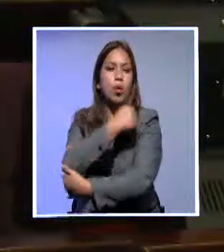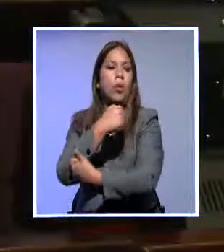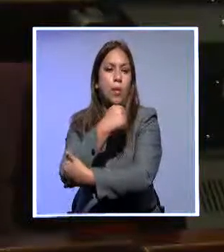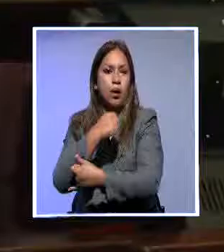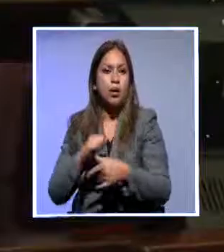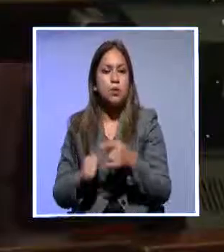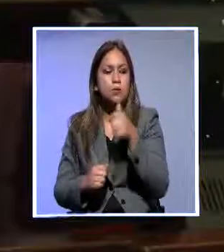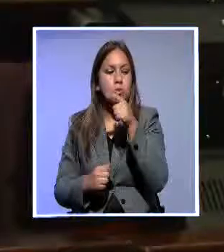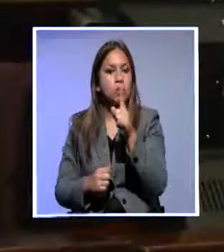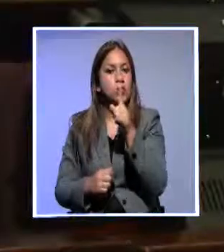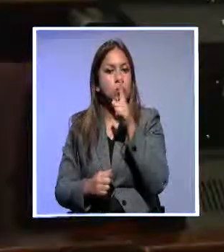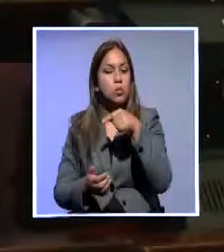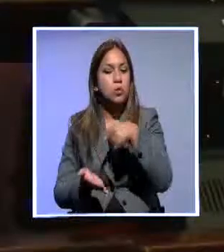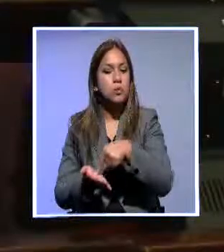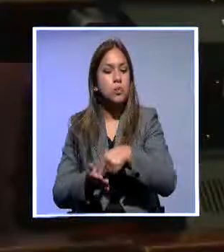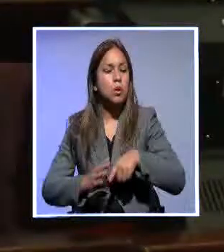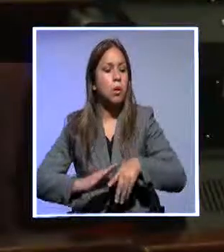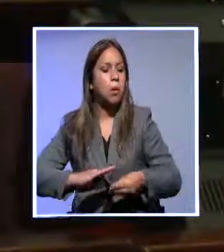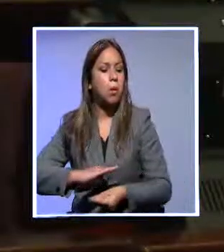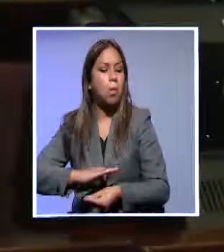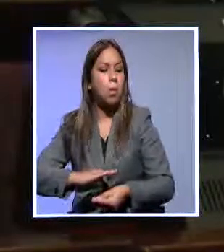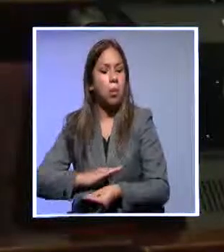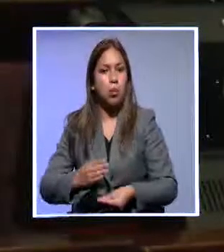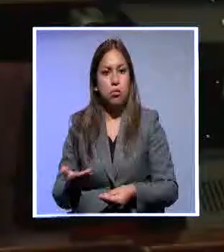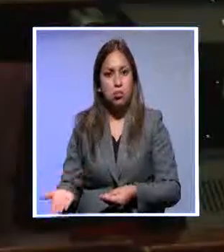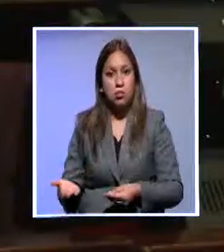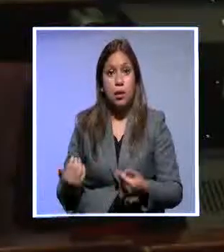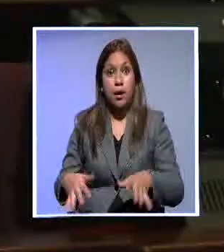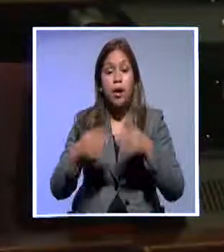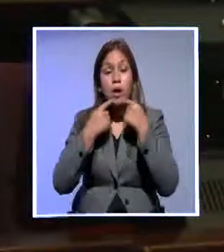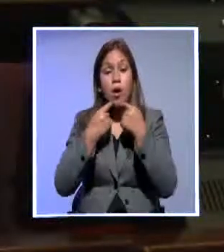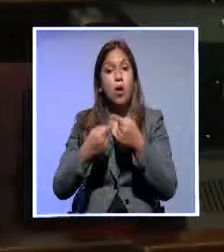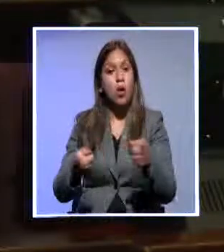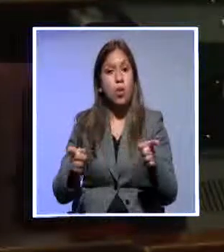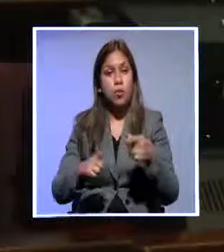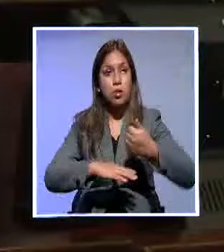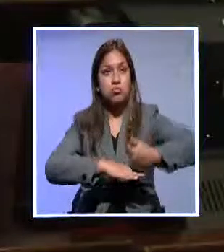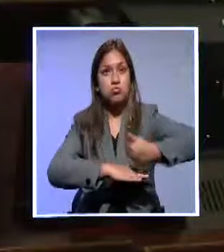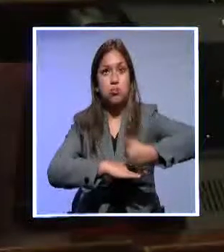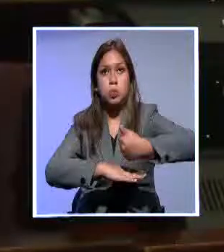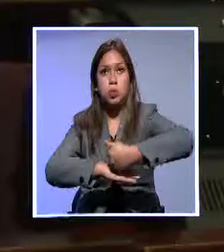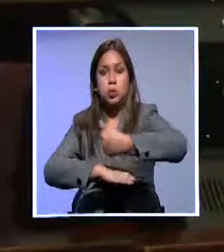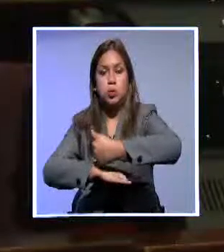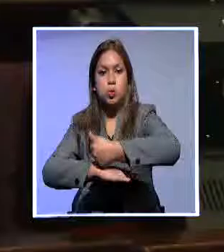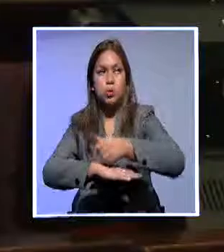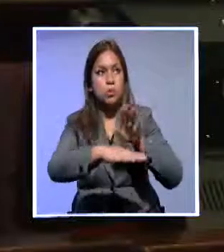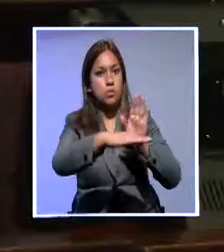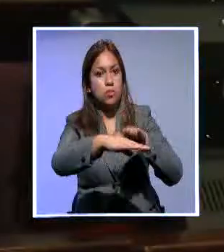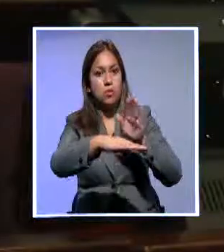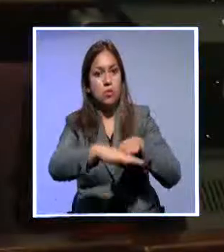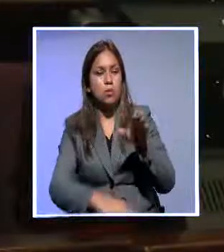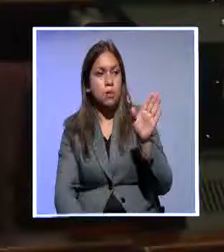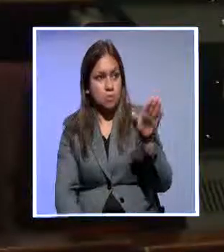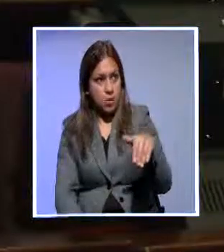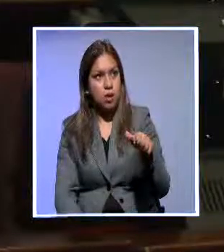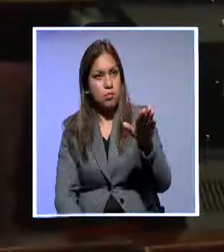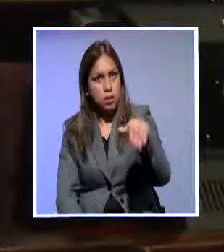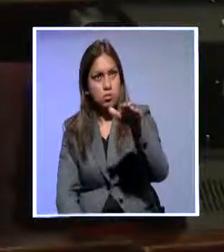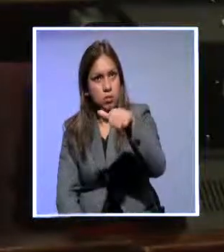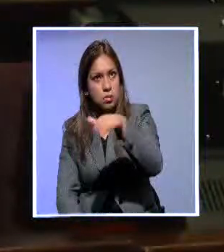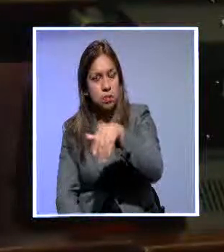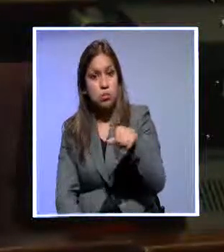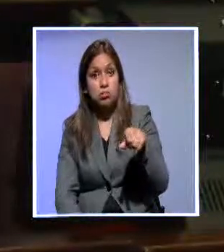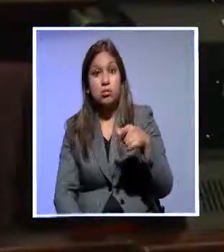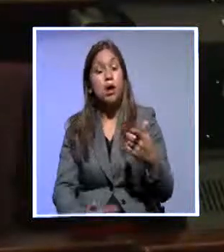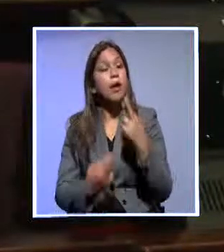la comisión de fiscalización del legislativo resolvió convocar a varias autoridades a fin de tener respuestas claras según dijeron